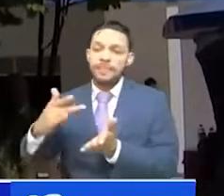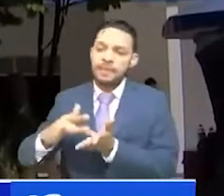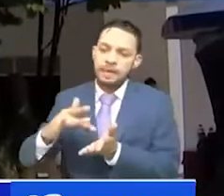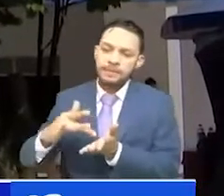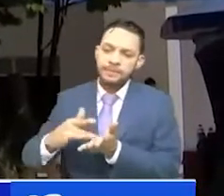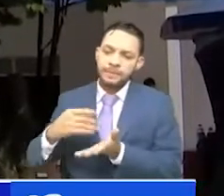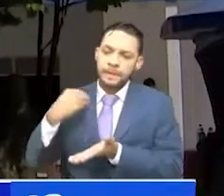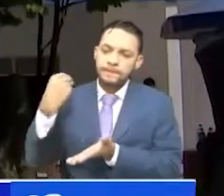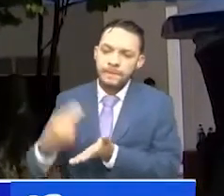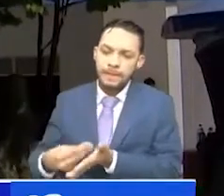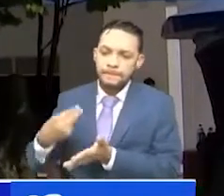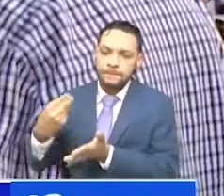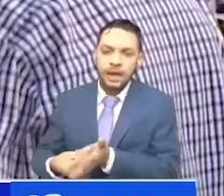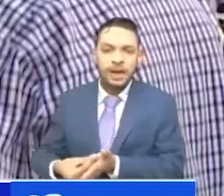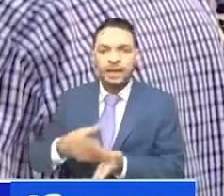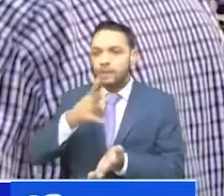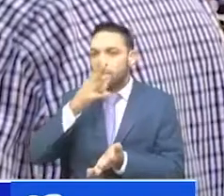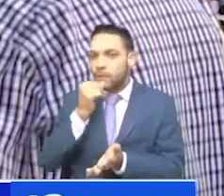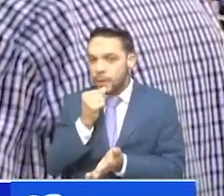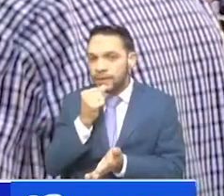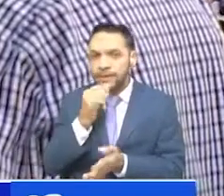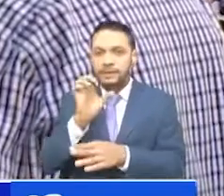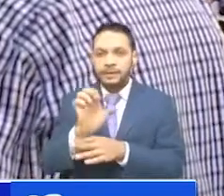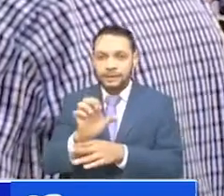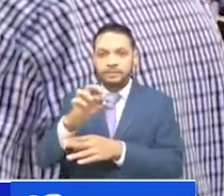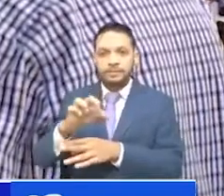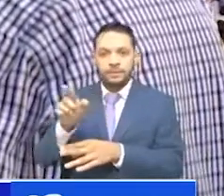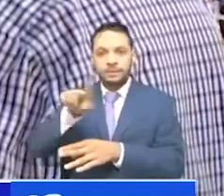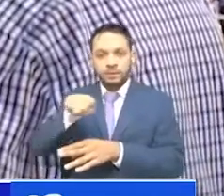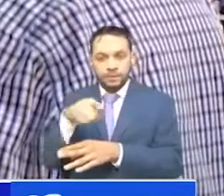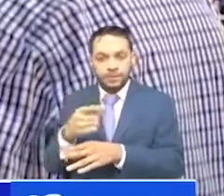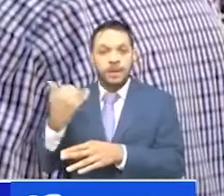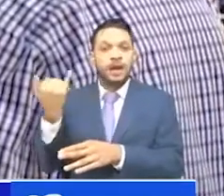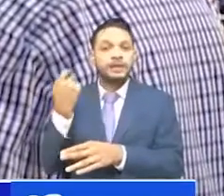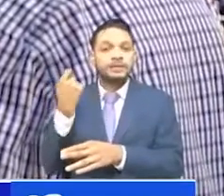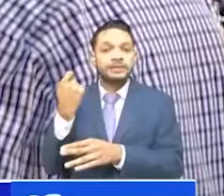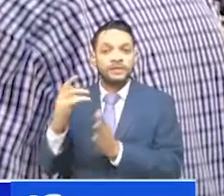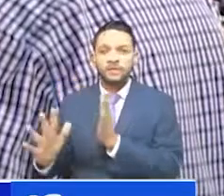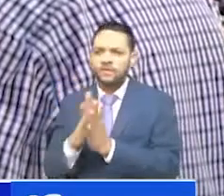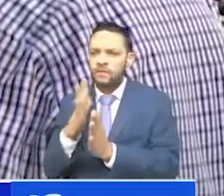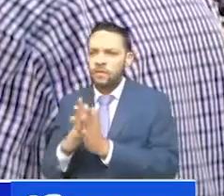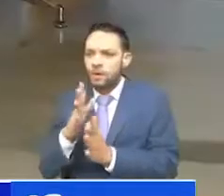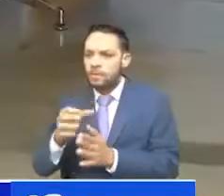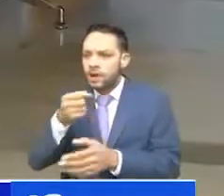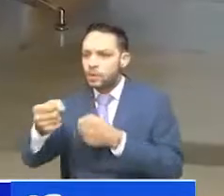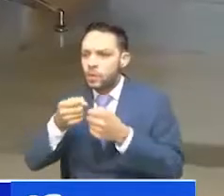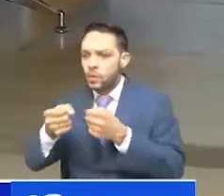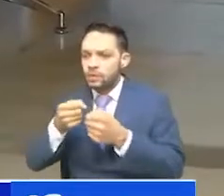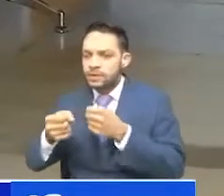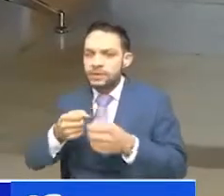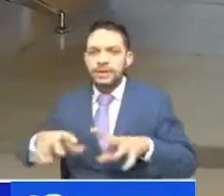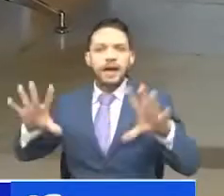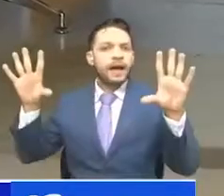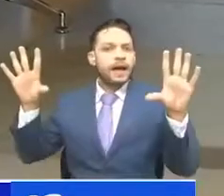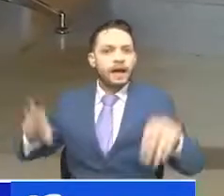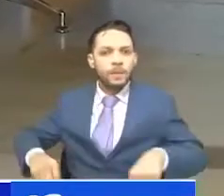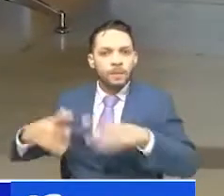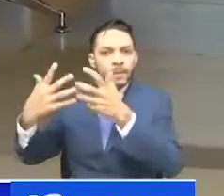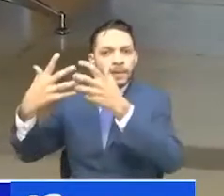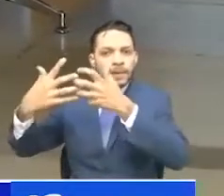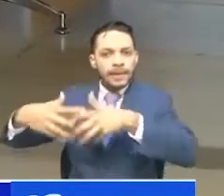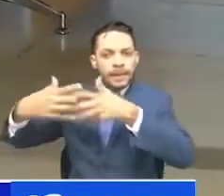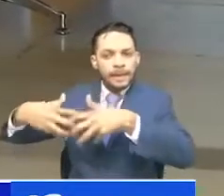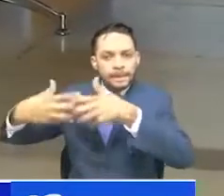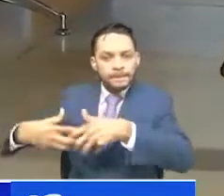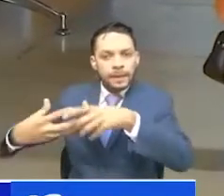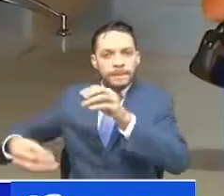esos 246 mil millones, pues nos acaban de dar una noticia nefasta con la liquidación